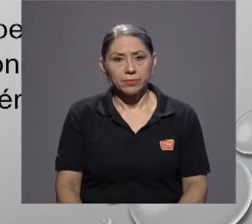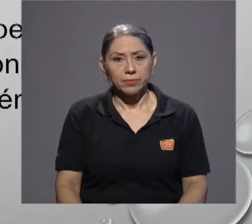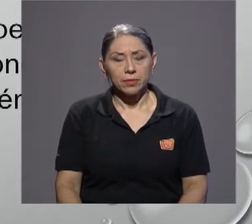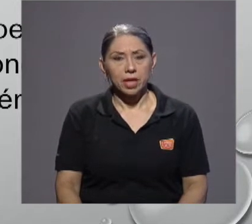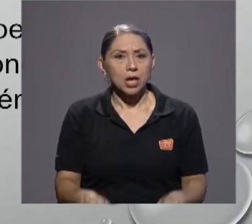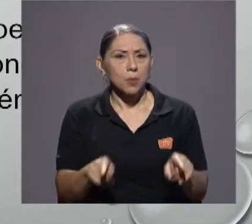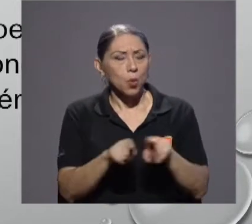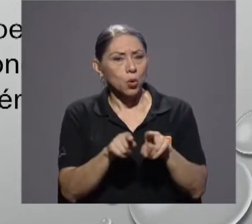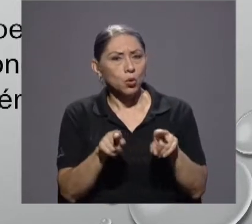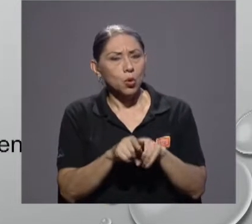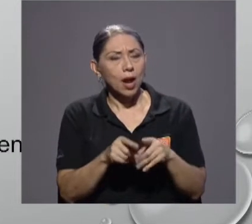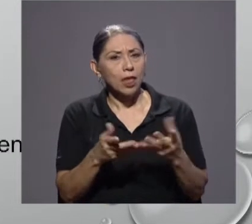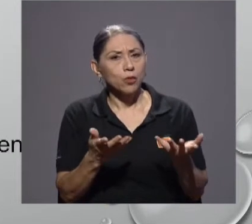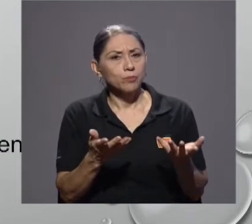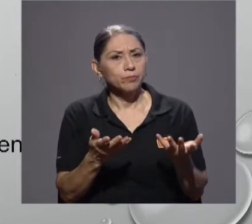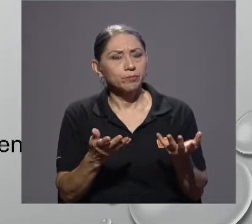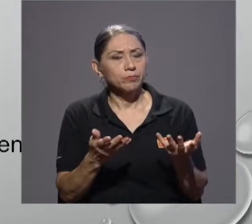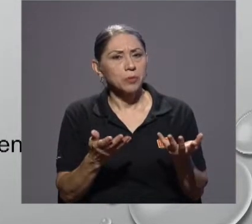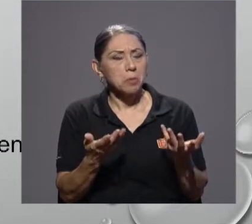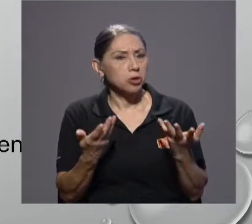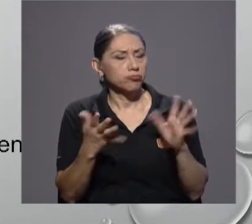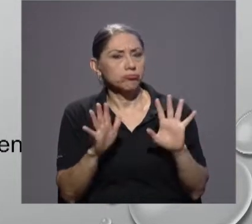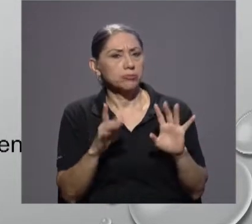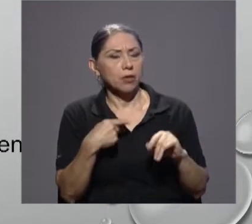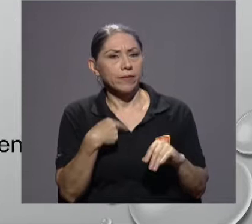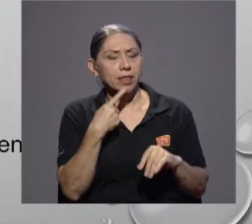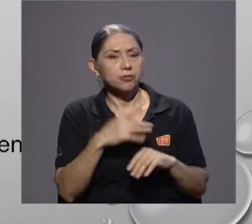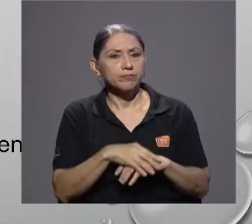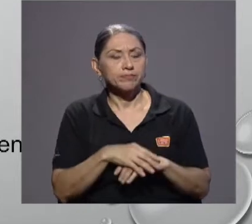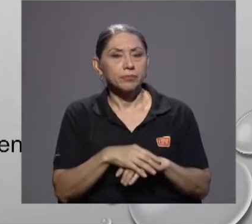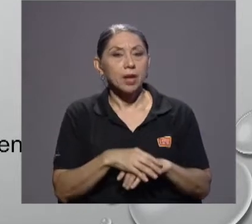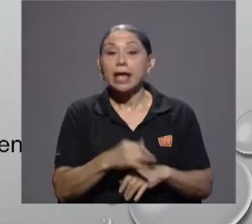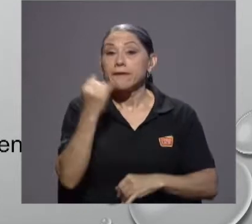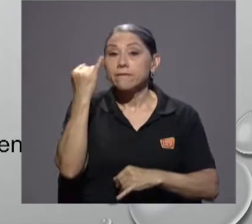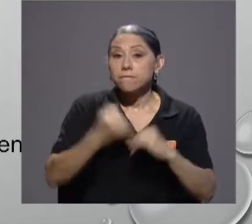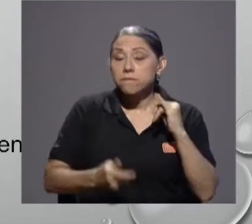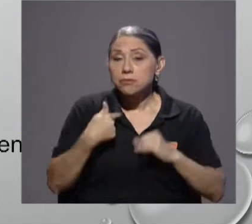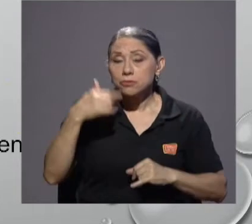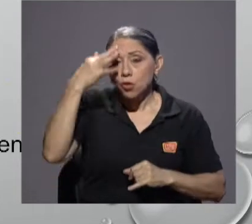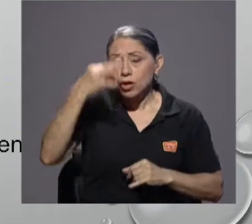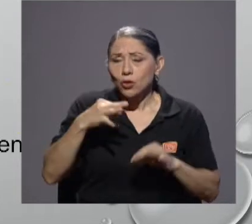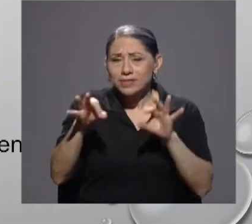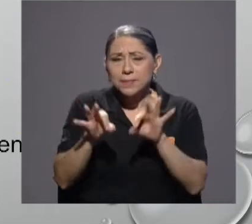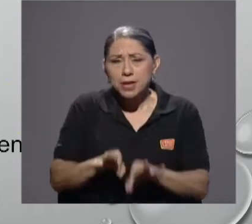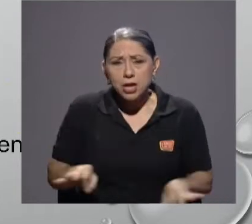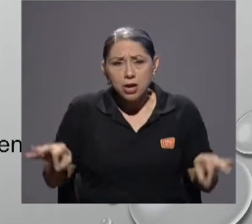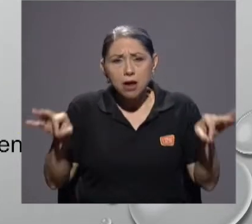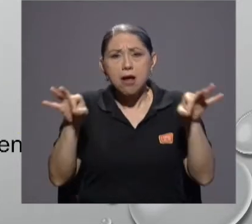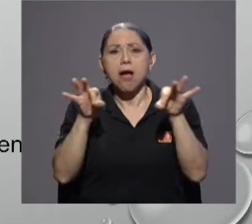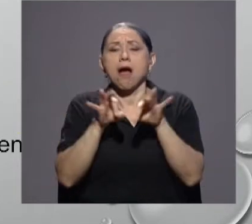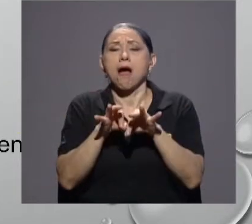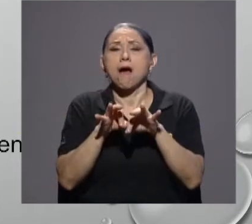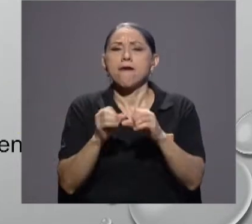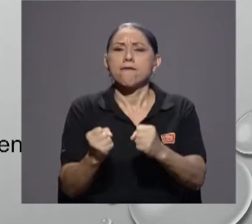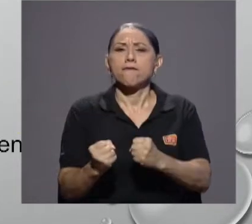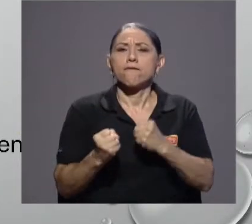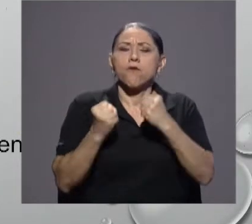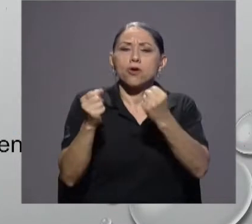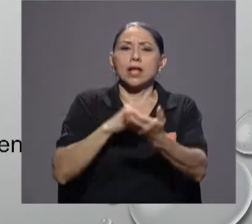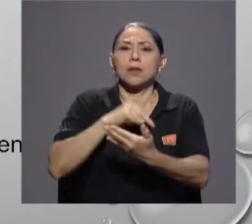bueno, eso ya lo dije. Y finalmente creo que es prioritario fortalecer el